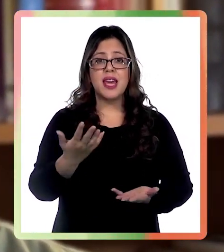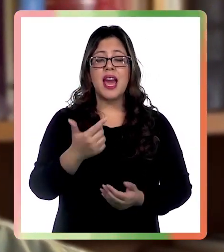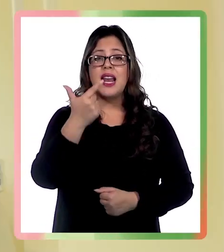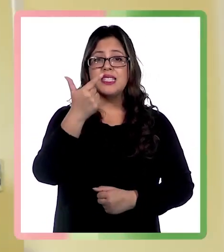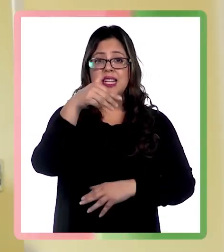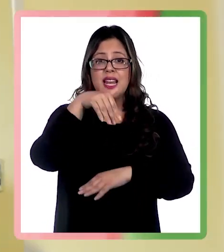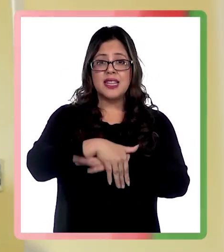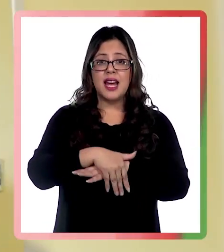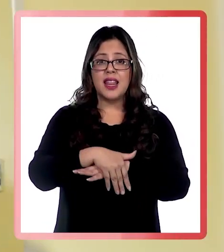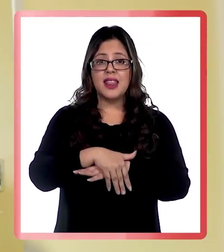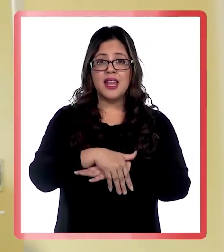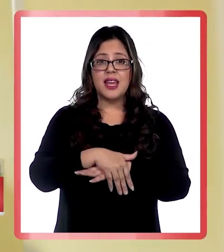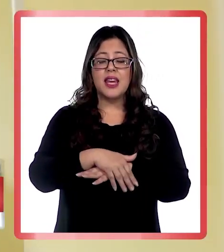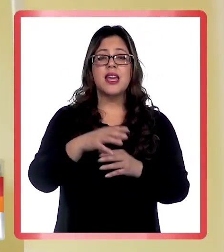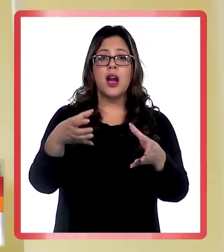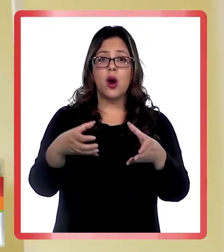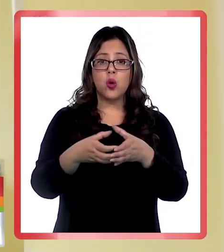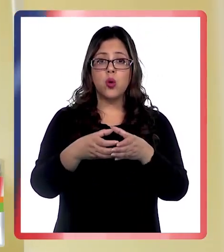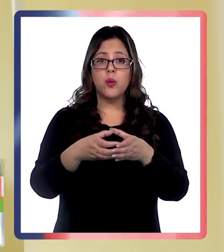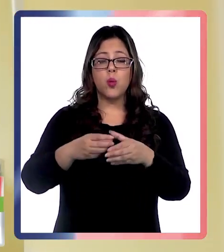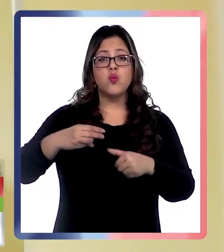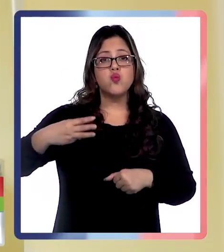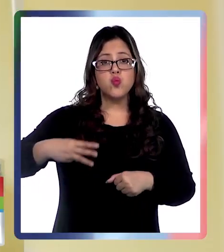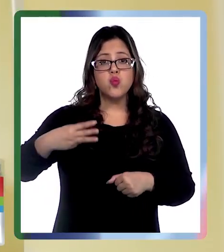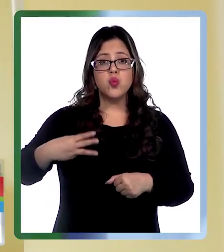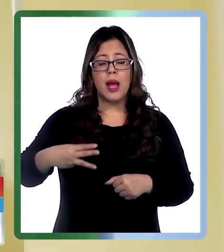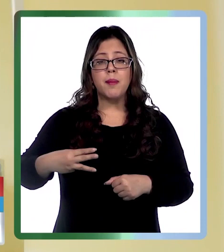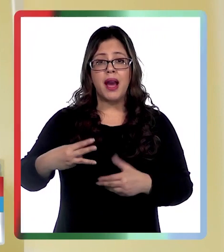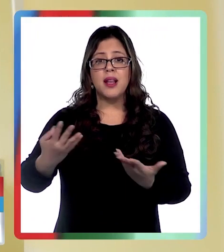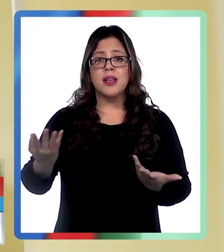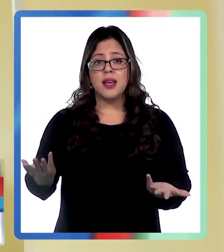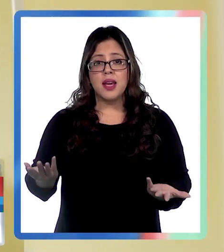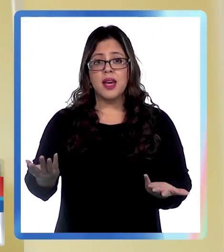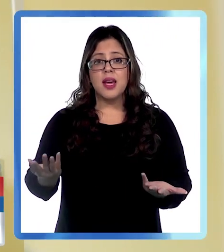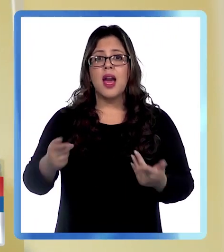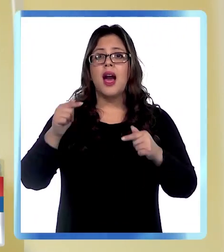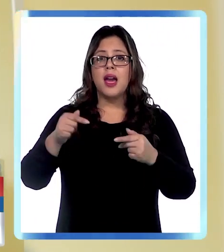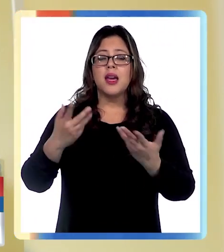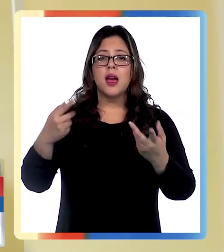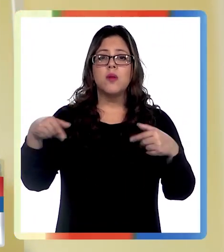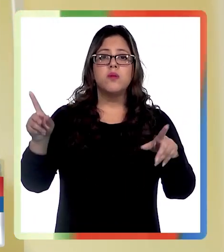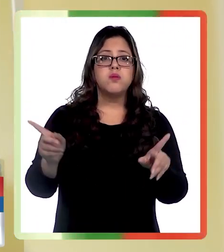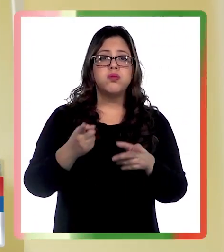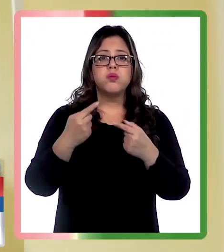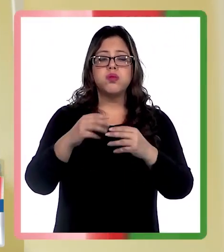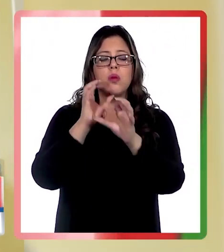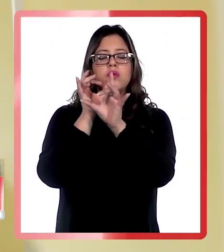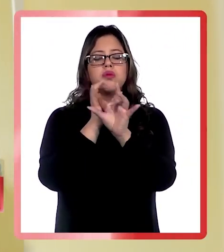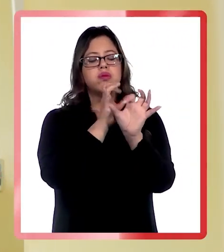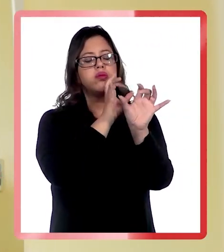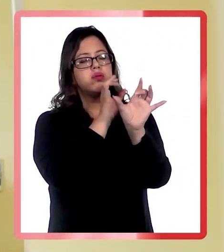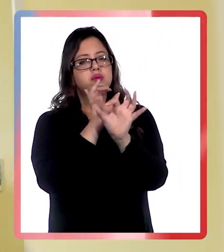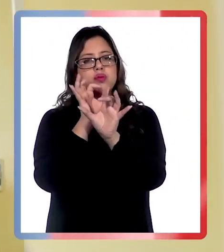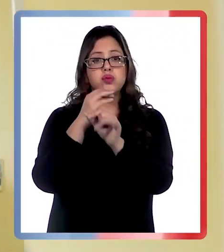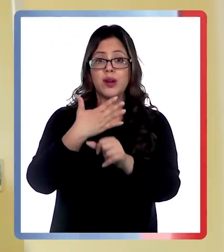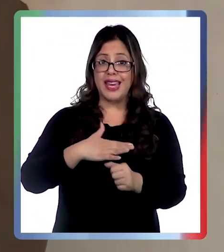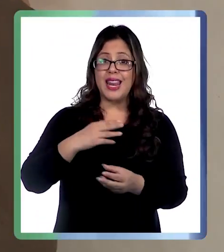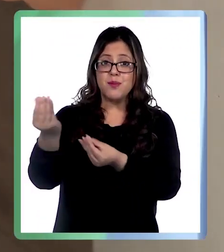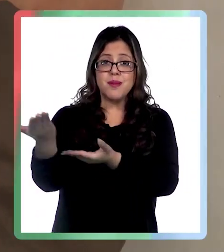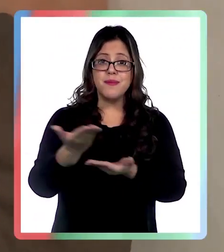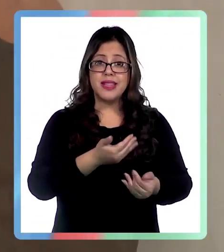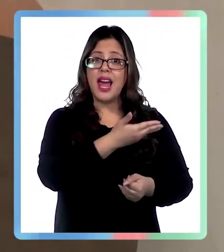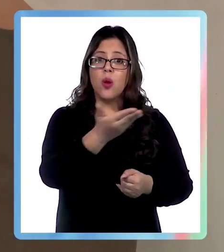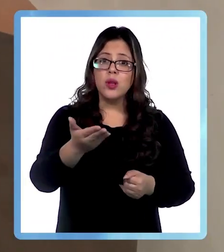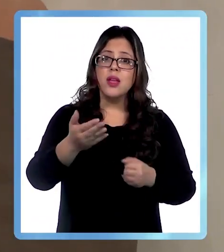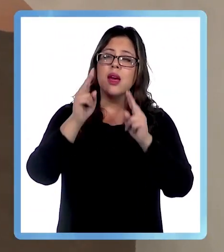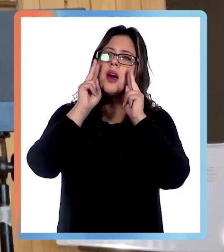poesía el viernes 17 de noviembre a las 19 horas en los espacios en la corporación municipal estaremos dando